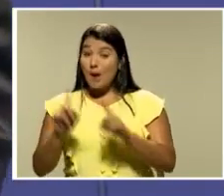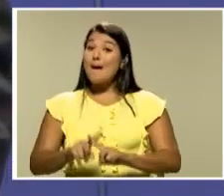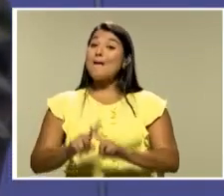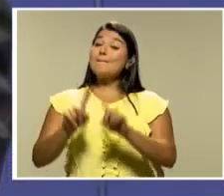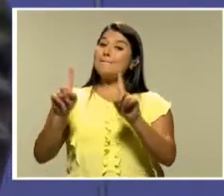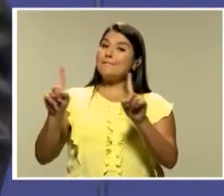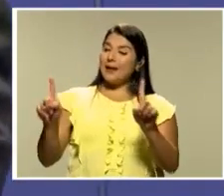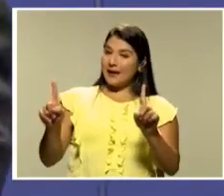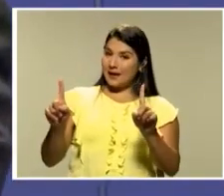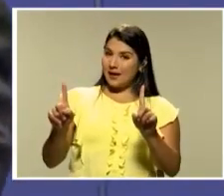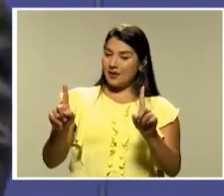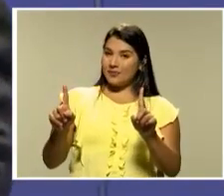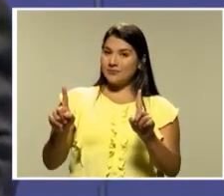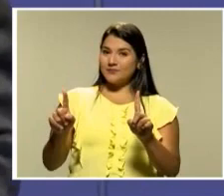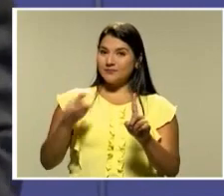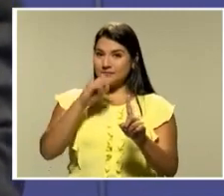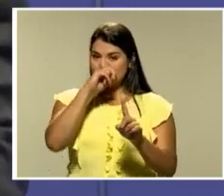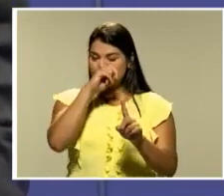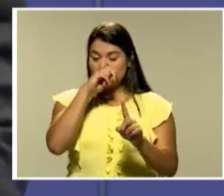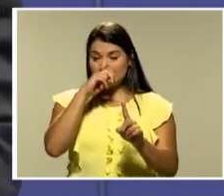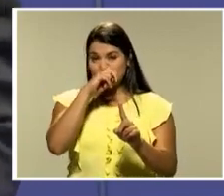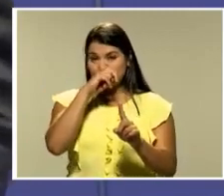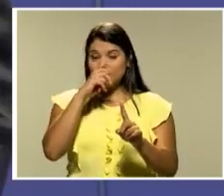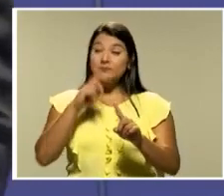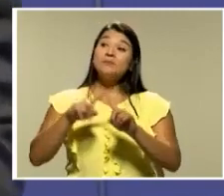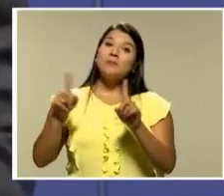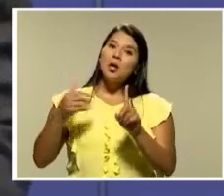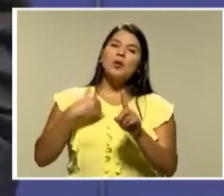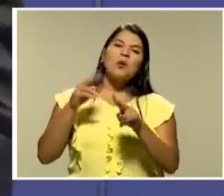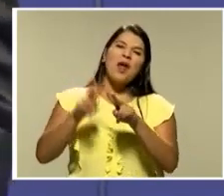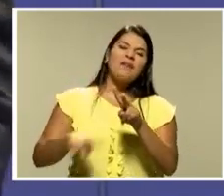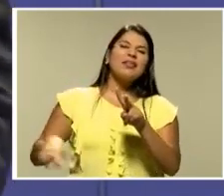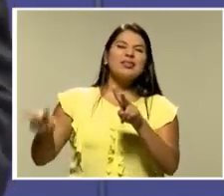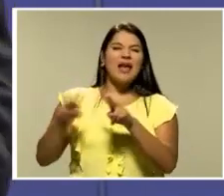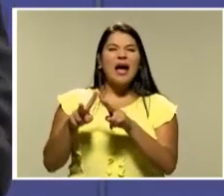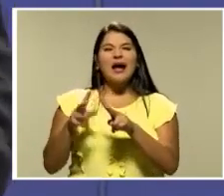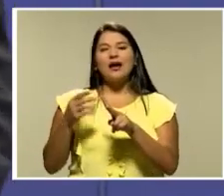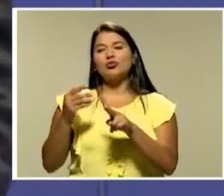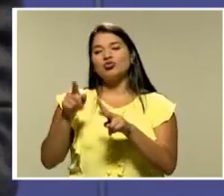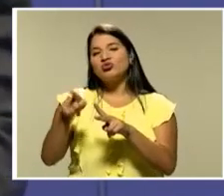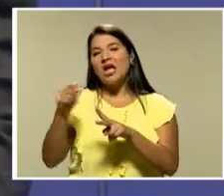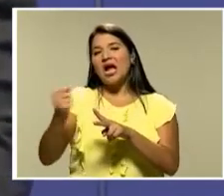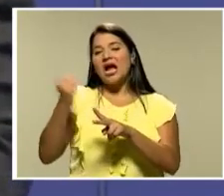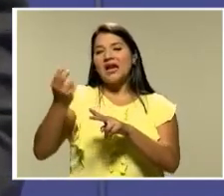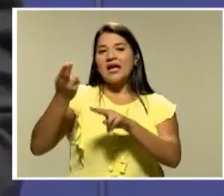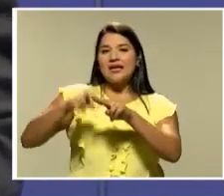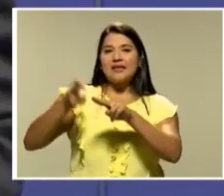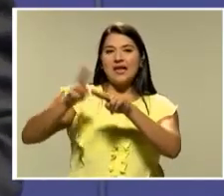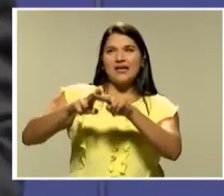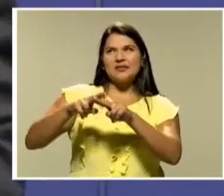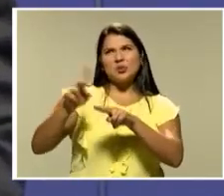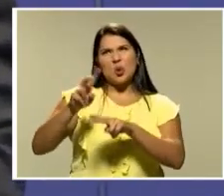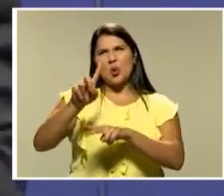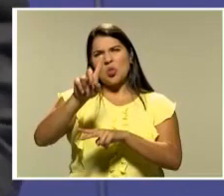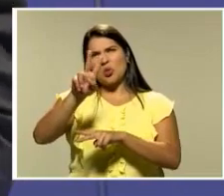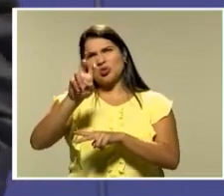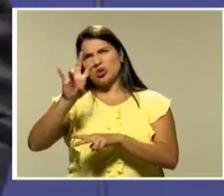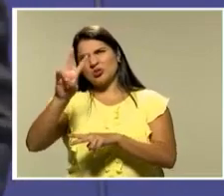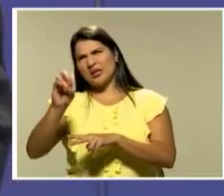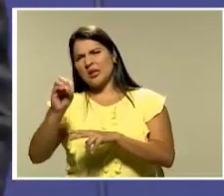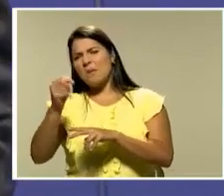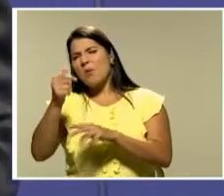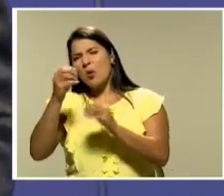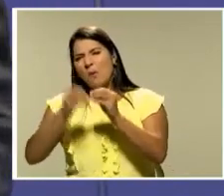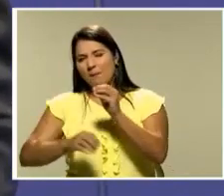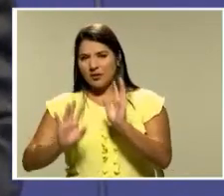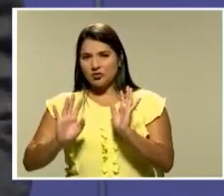la ventaja que jugamos con rendimientos, con rendimientos y todo eso, entonces al final no es 270, es un poquito menos de 200. Yo